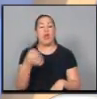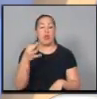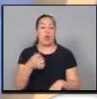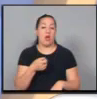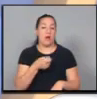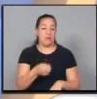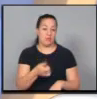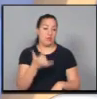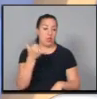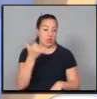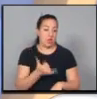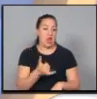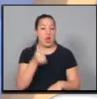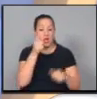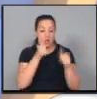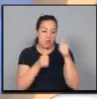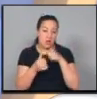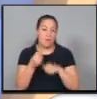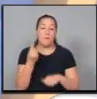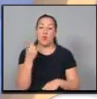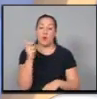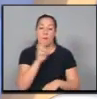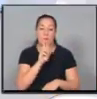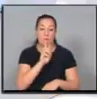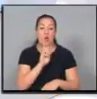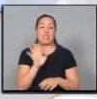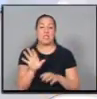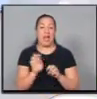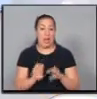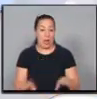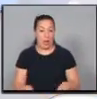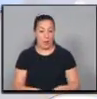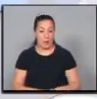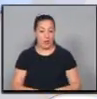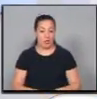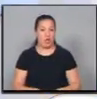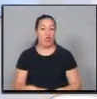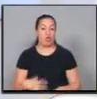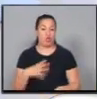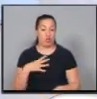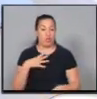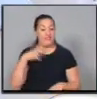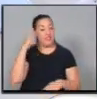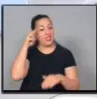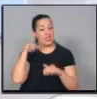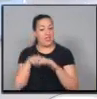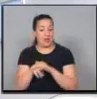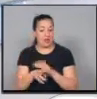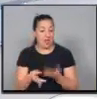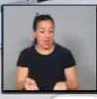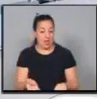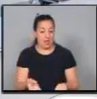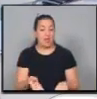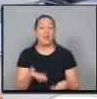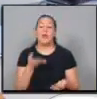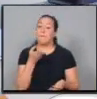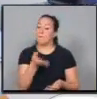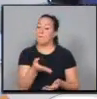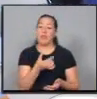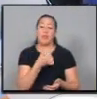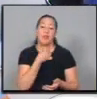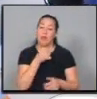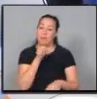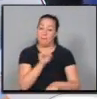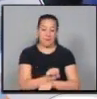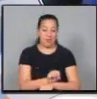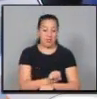de lesiones, porque una de las mujeres está grave, sigue internada todavía. Y pide, por supuesto, la detención. Exactamente. Bueno, y